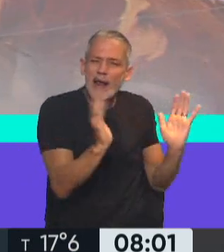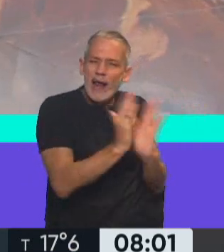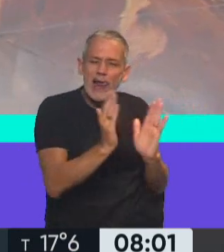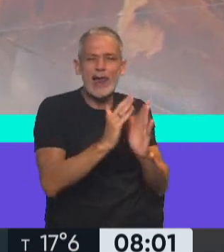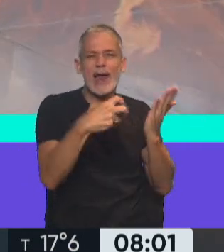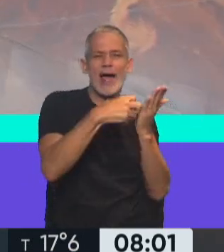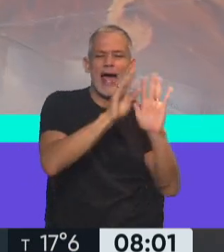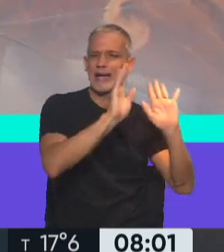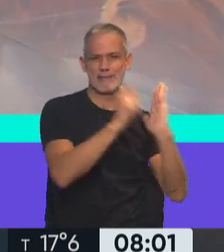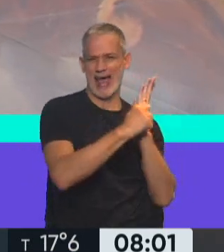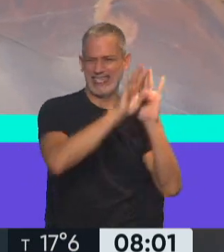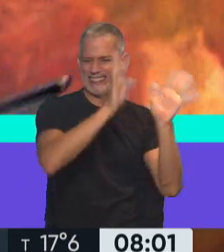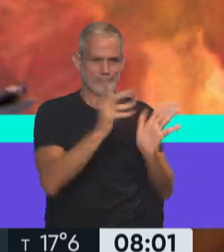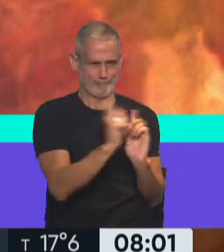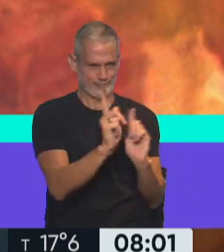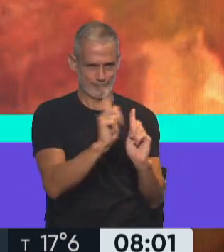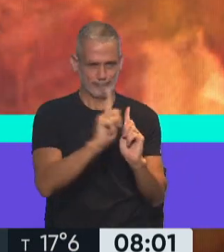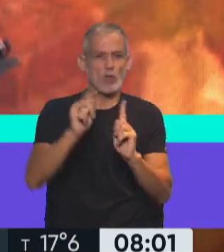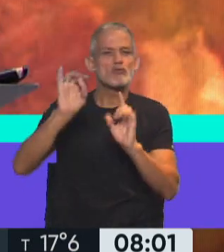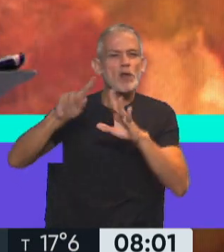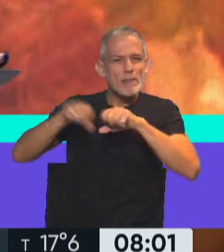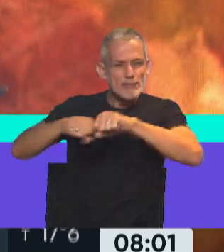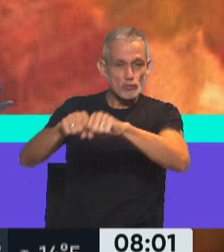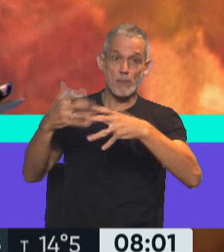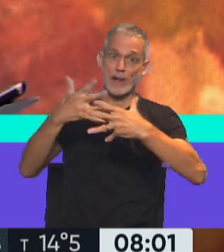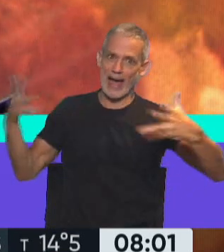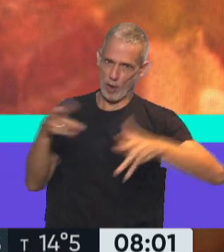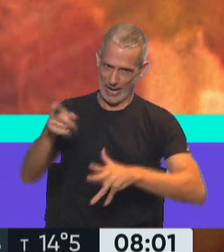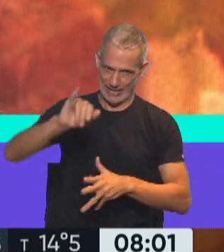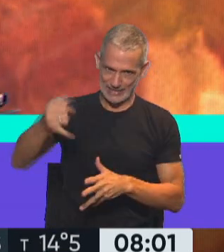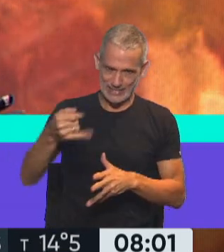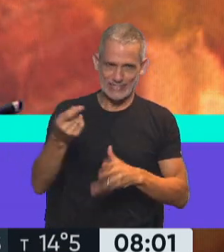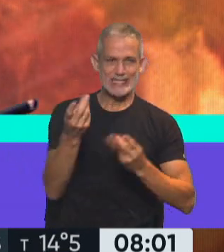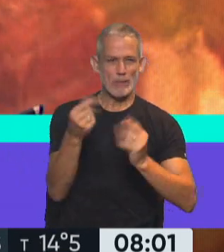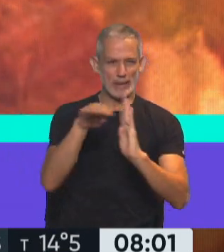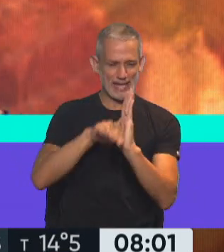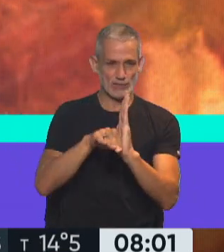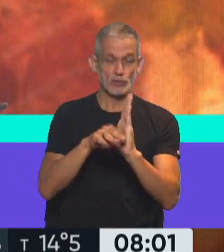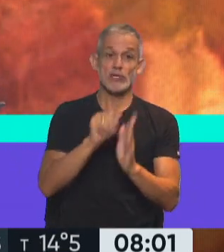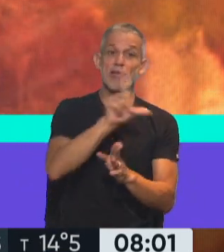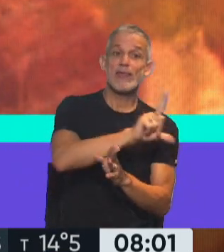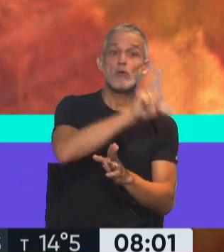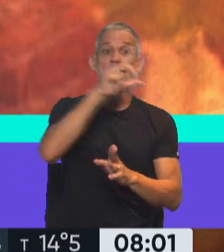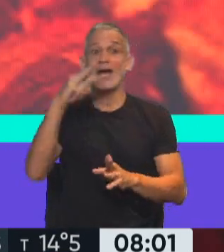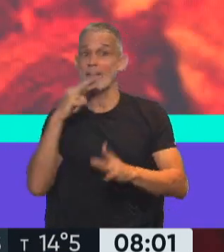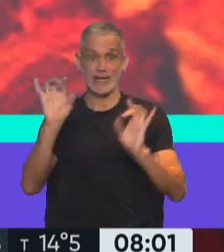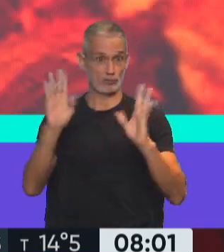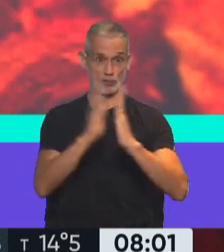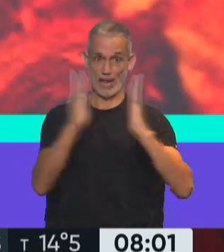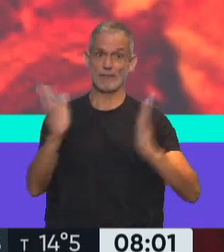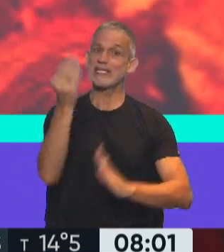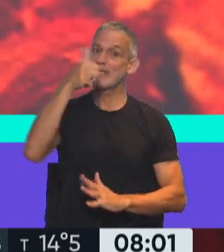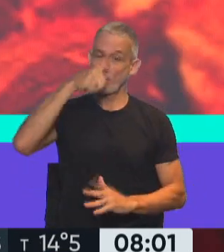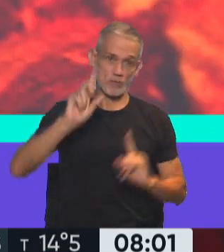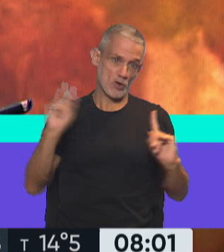no una carnicería, pero sí en las grandes cadenas, sí en los mayoristas. Y otro detalle también es que es de lunes a viernes. Exacto, no